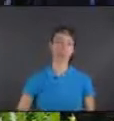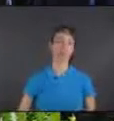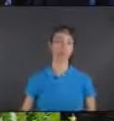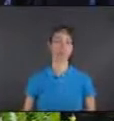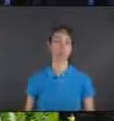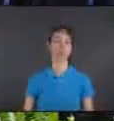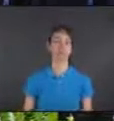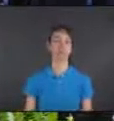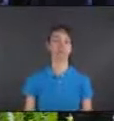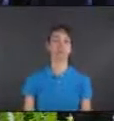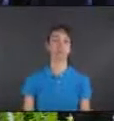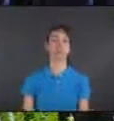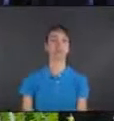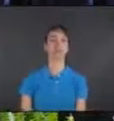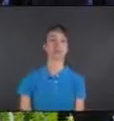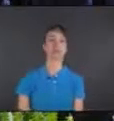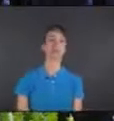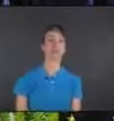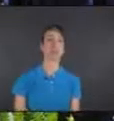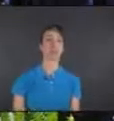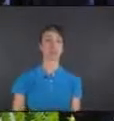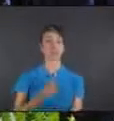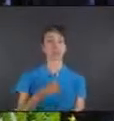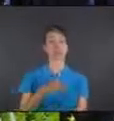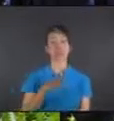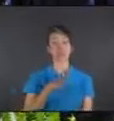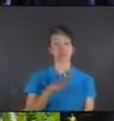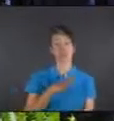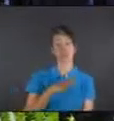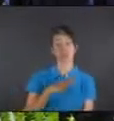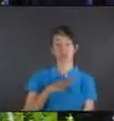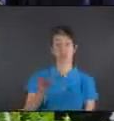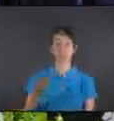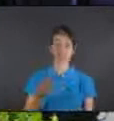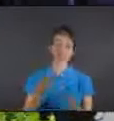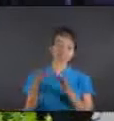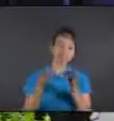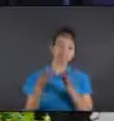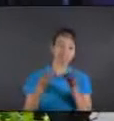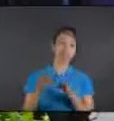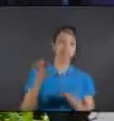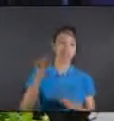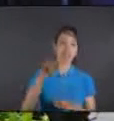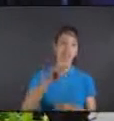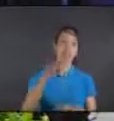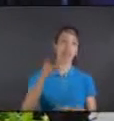le entren, con tal de que después vengan a tocar la pandereta. No, no, no, no, no, no, no, no, no, no, no.